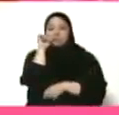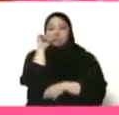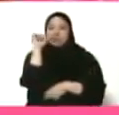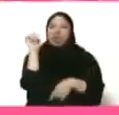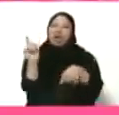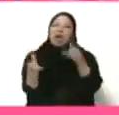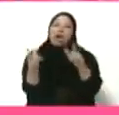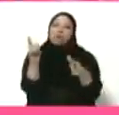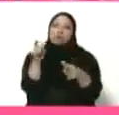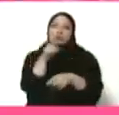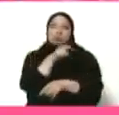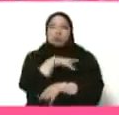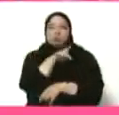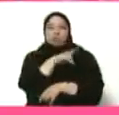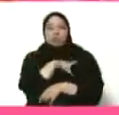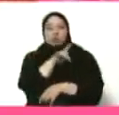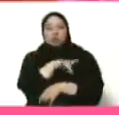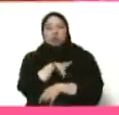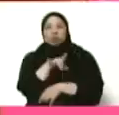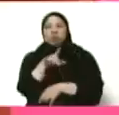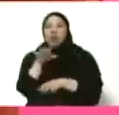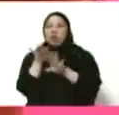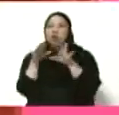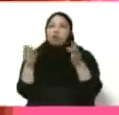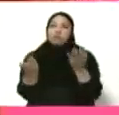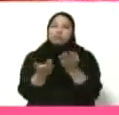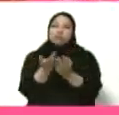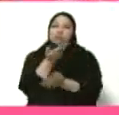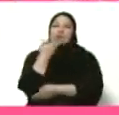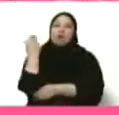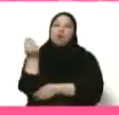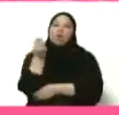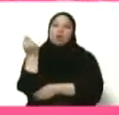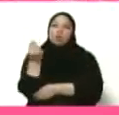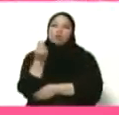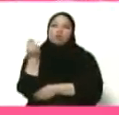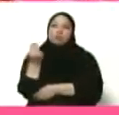Algunos sintieron que se le estaba cayendo al mundo a la juventud.